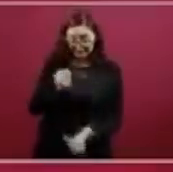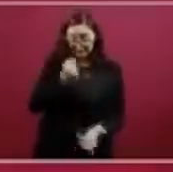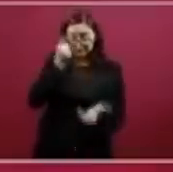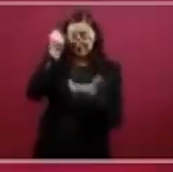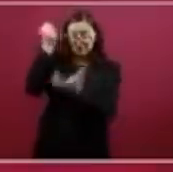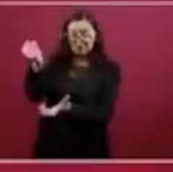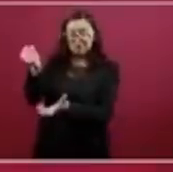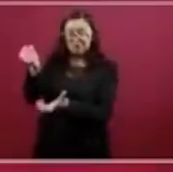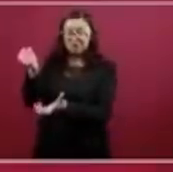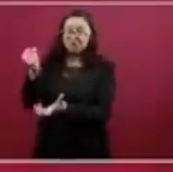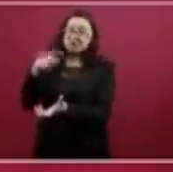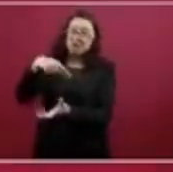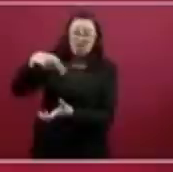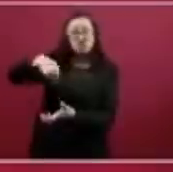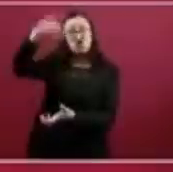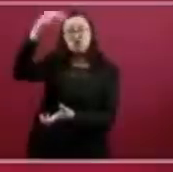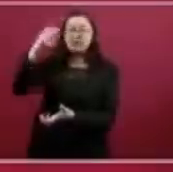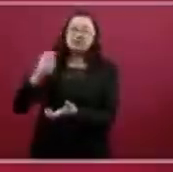al norte del país.